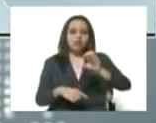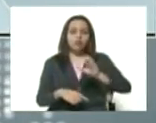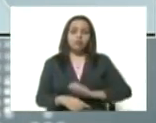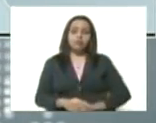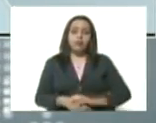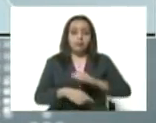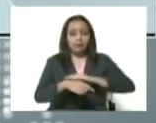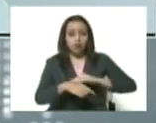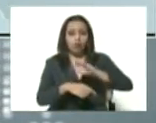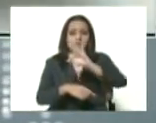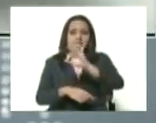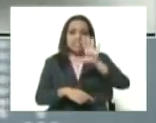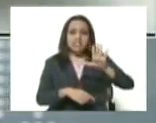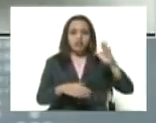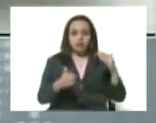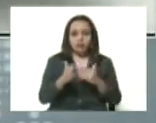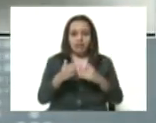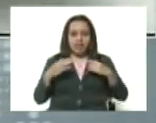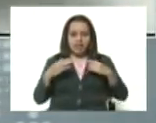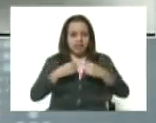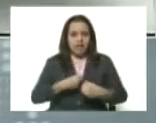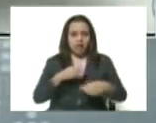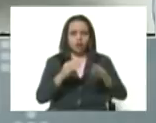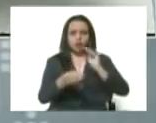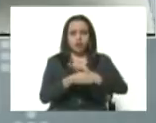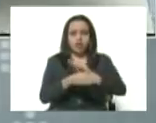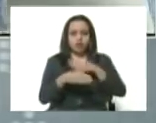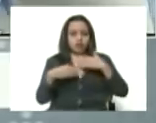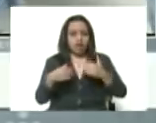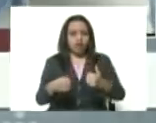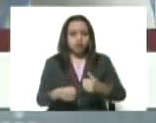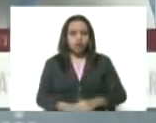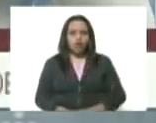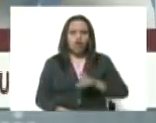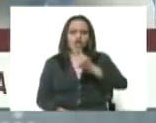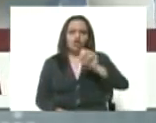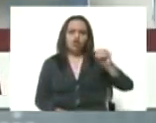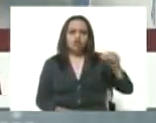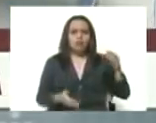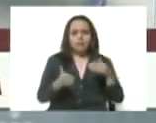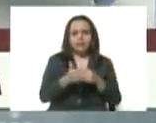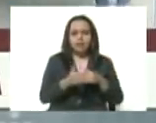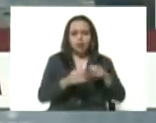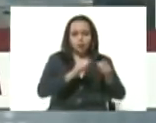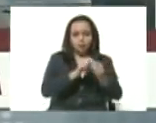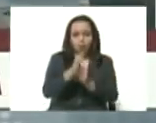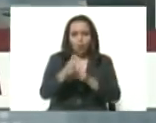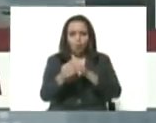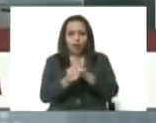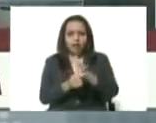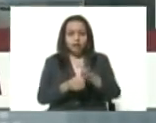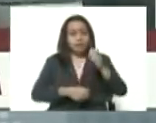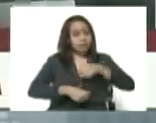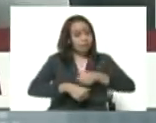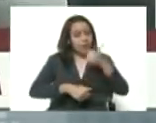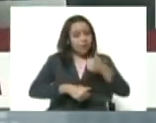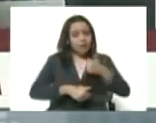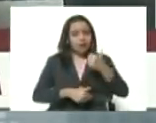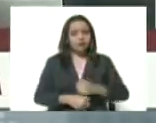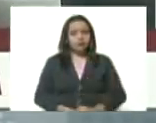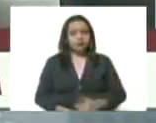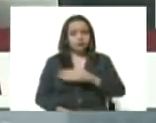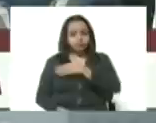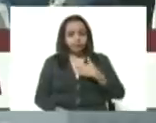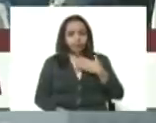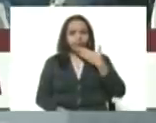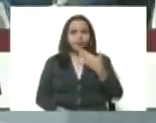35.000 trajes de bioseguridad, 200.000 guantes, entre muchos otros insumos, y la verdad es que reconocemos